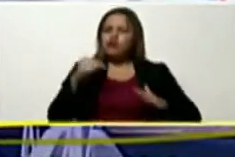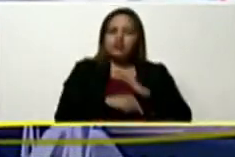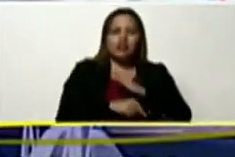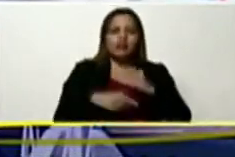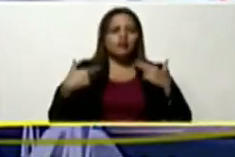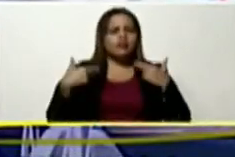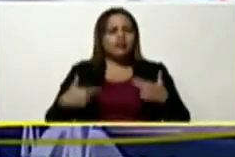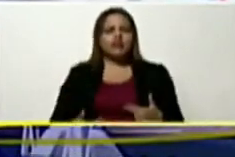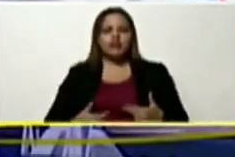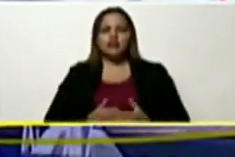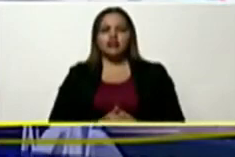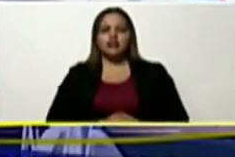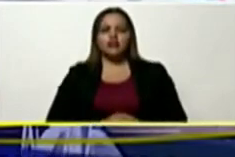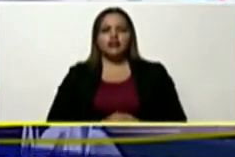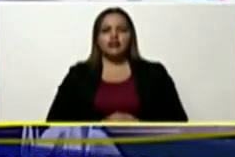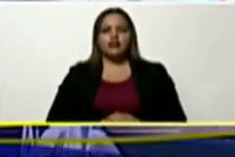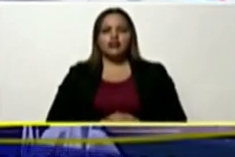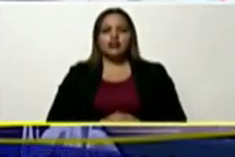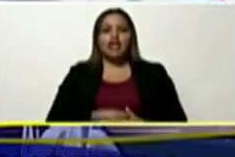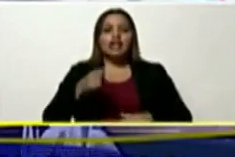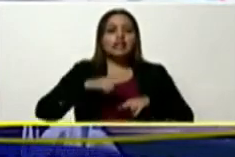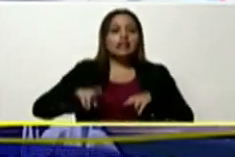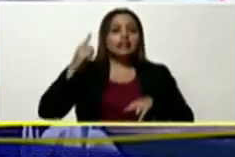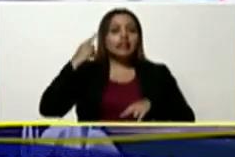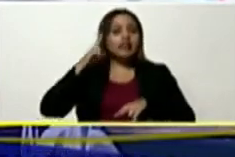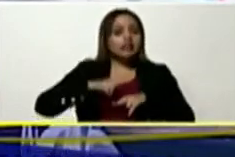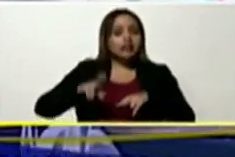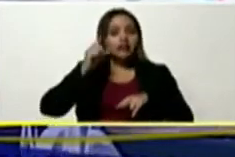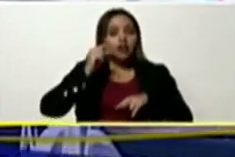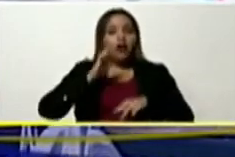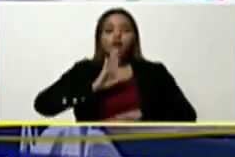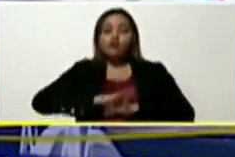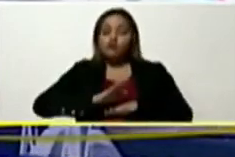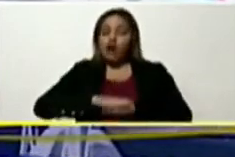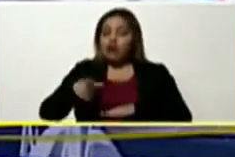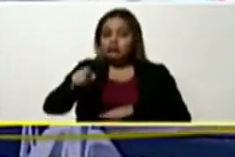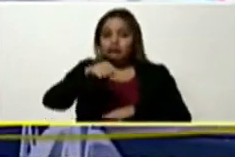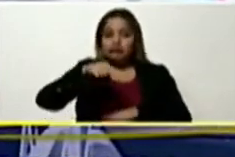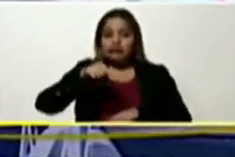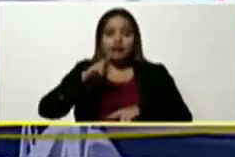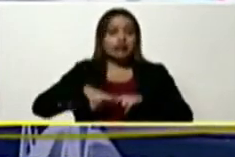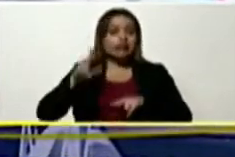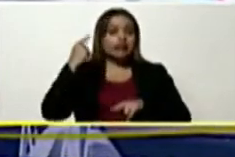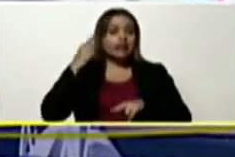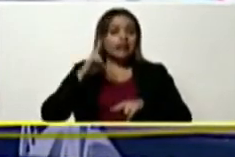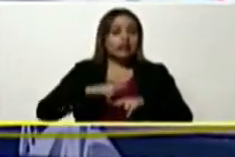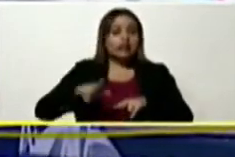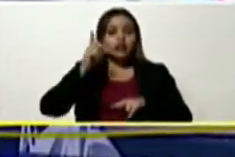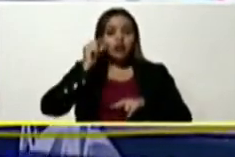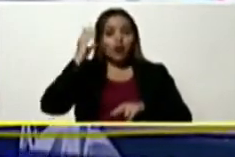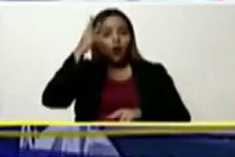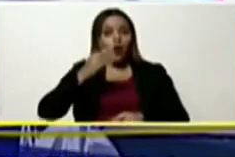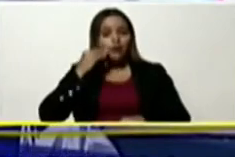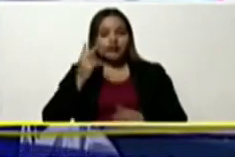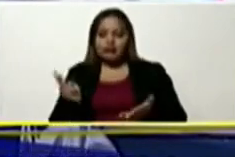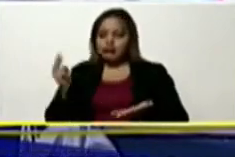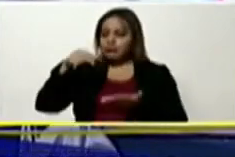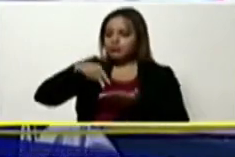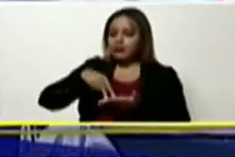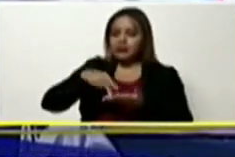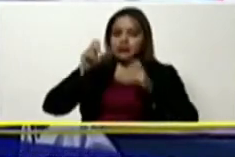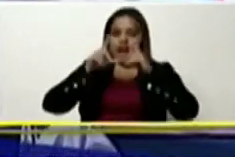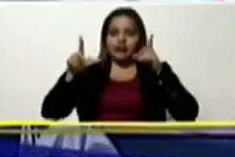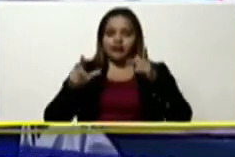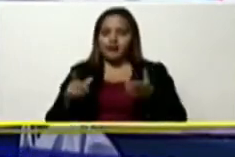profundamente humanista, de niños y niñas, porque el niño y la niña y el joven que se está levantando, se levanta con